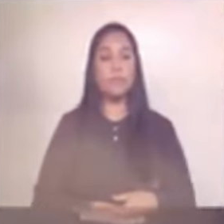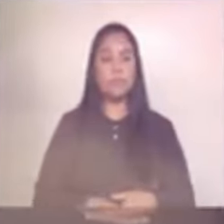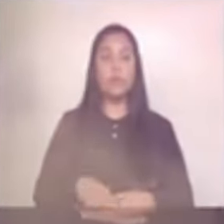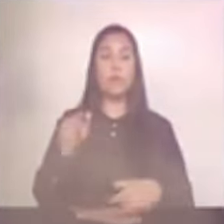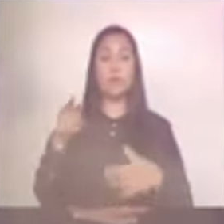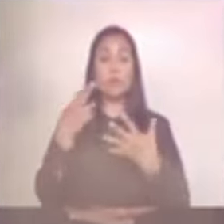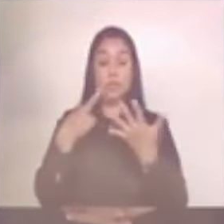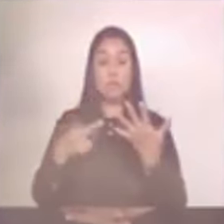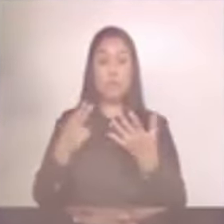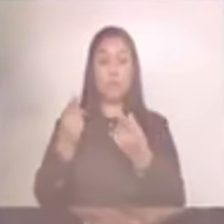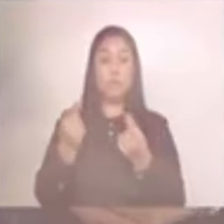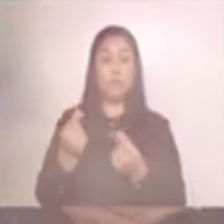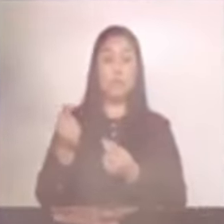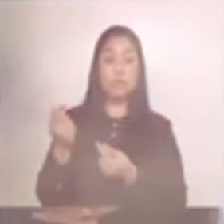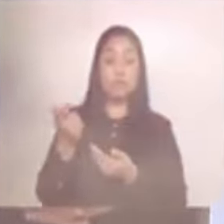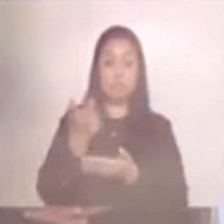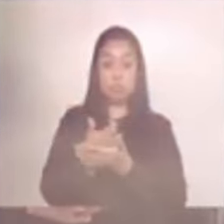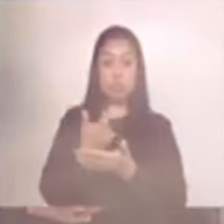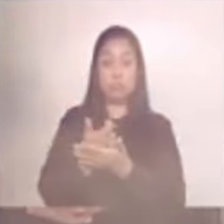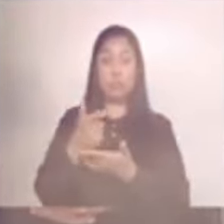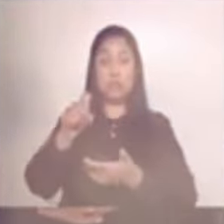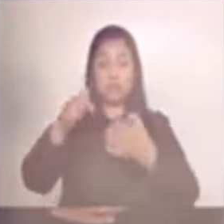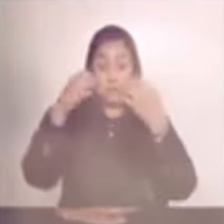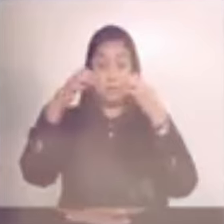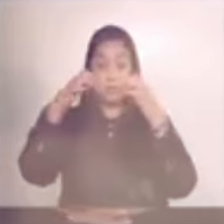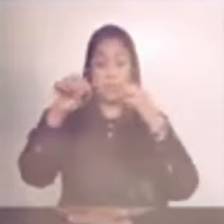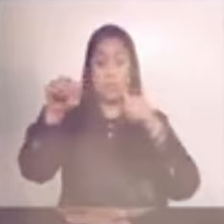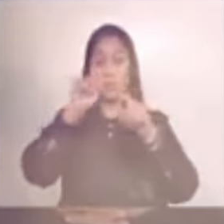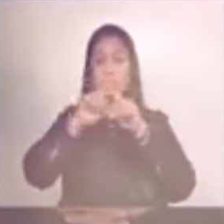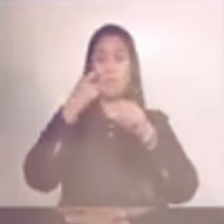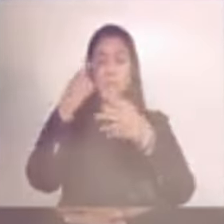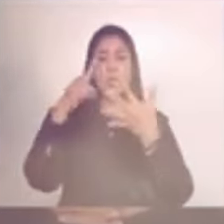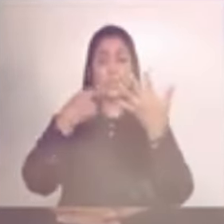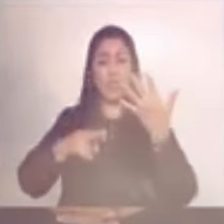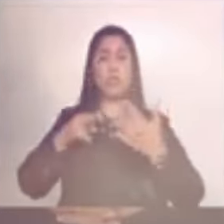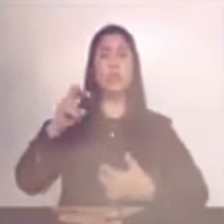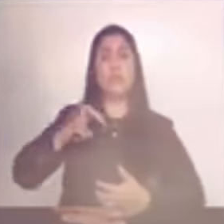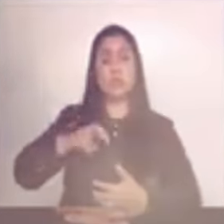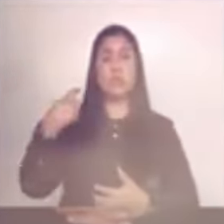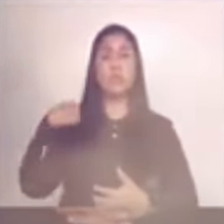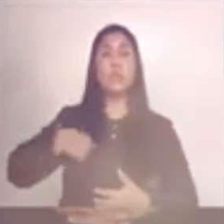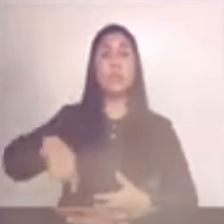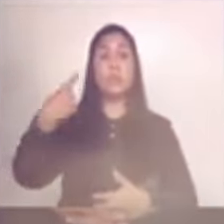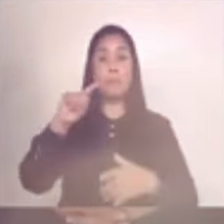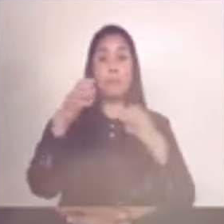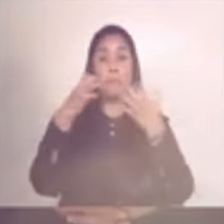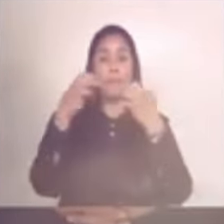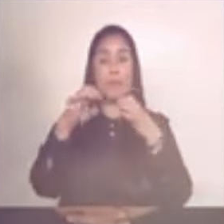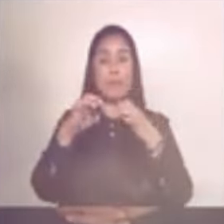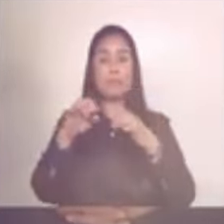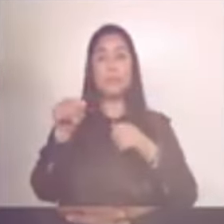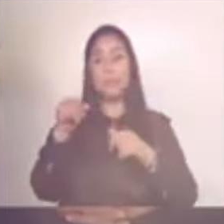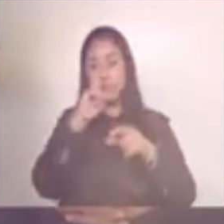recursos que se obtienen del estado de excepción, vienen recursos que son necesarios para atender las emergencias,